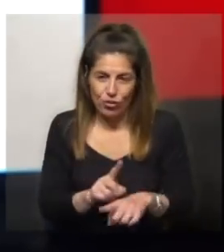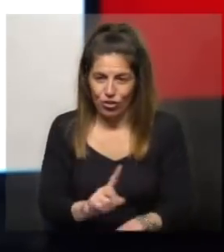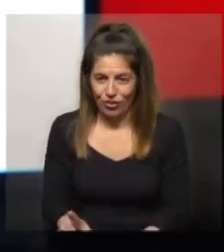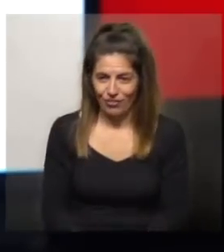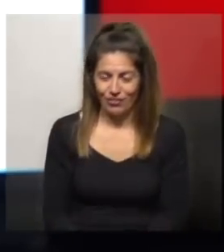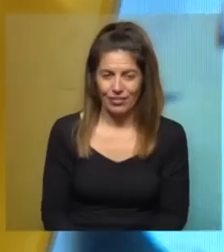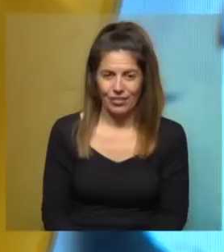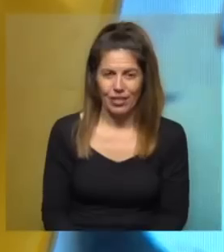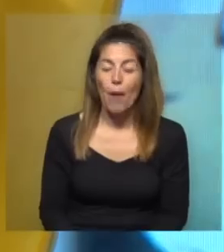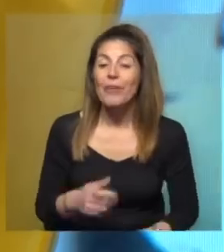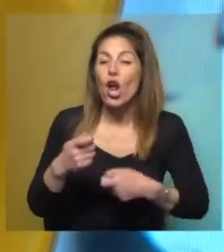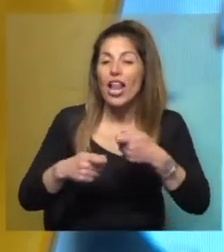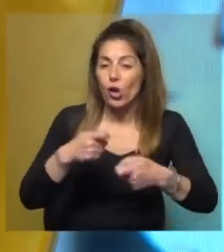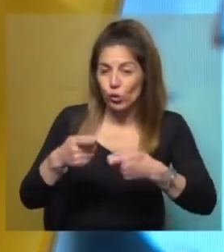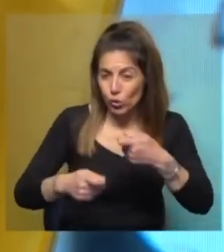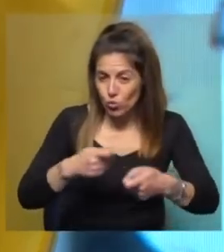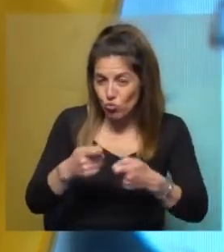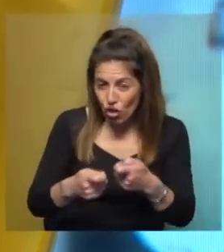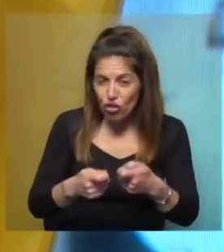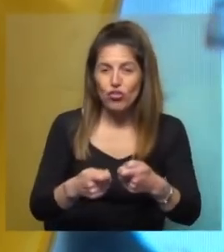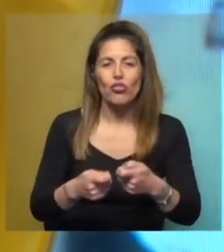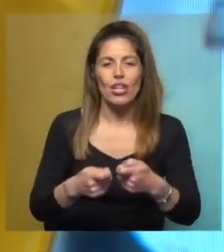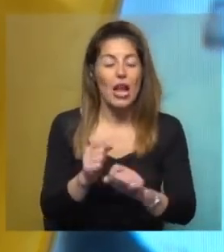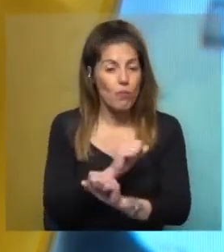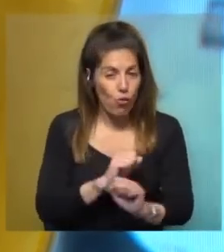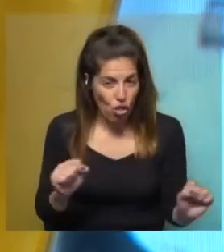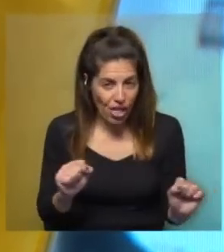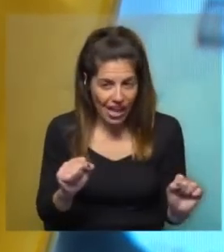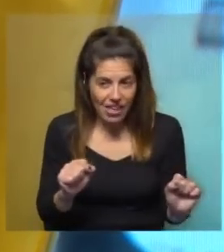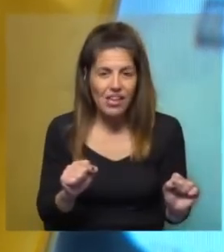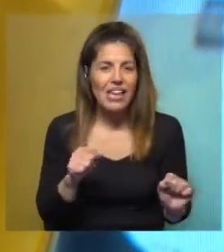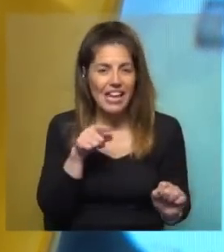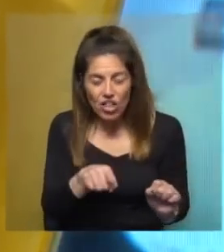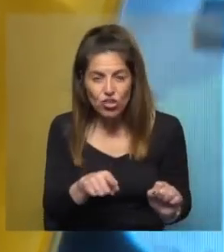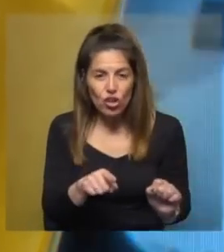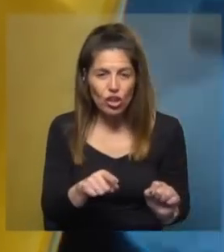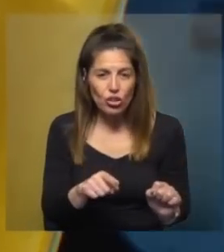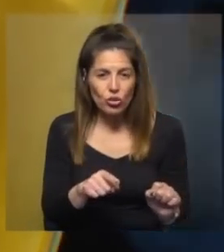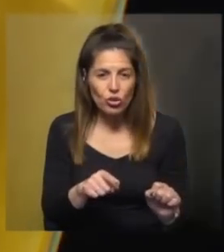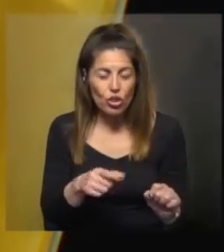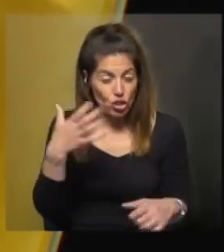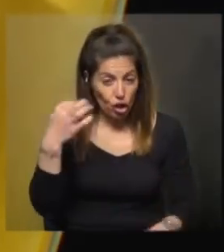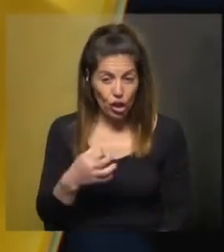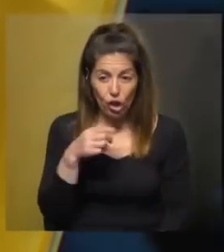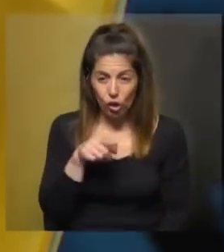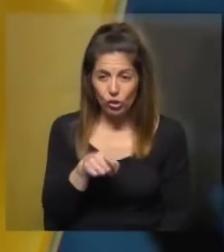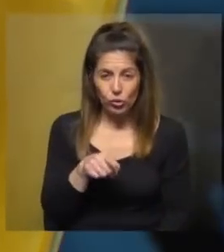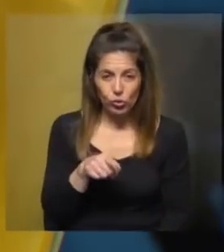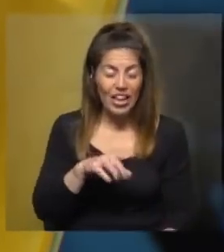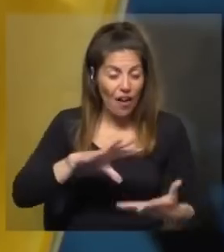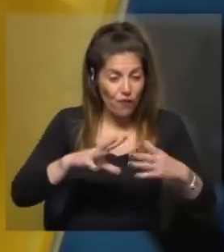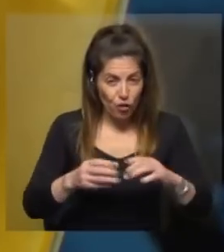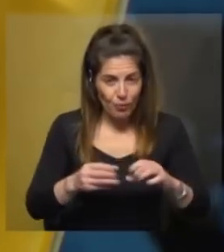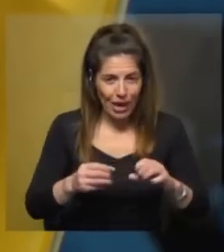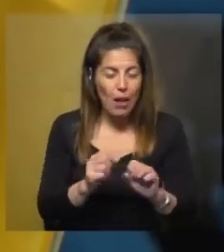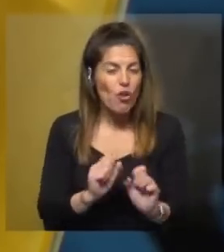Sí sí pero la construcción el poder tratar de eso que yo creo que hoy me parece que es la forma